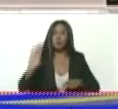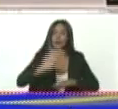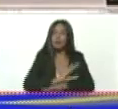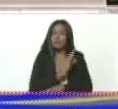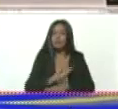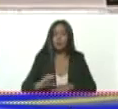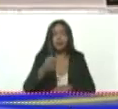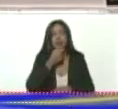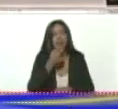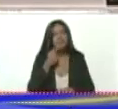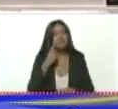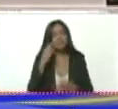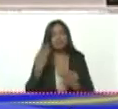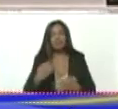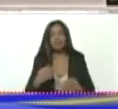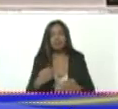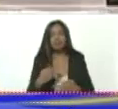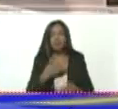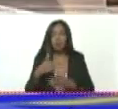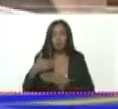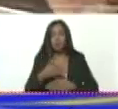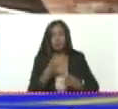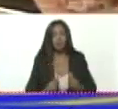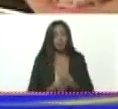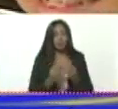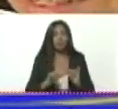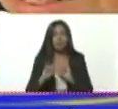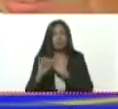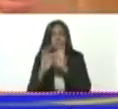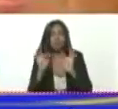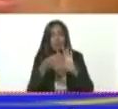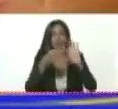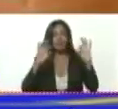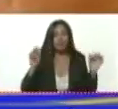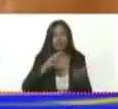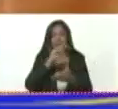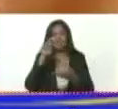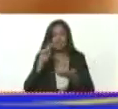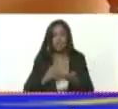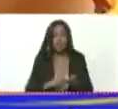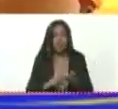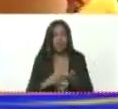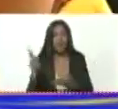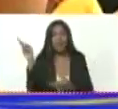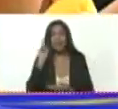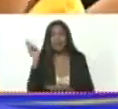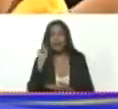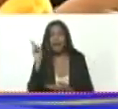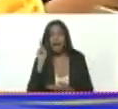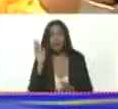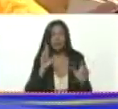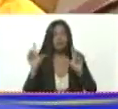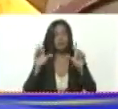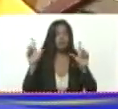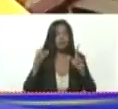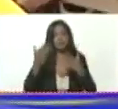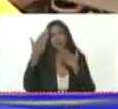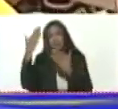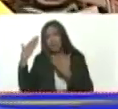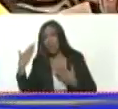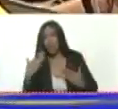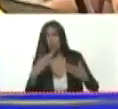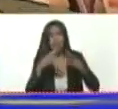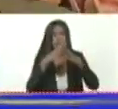tan hermosas que hemos compartido con ustedes en cadena nacional de radio y televisión. Mi saludo a todas